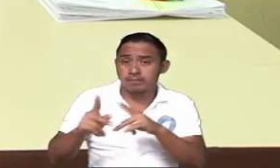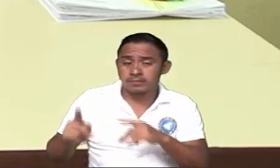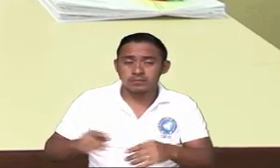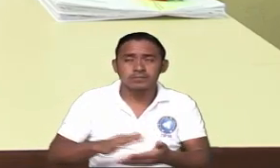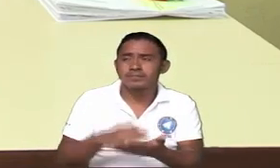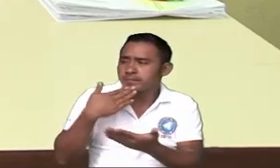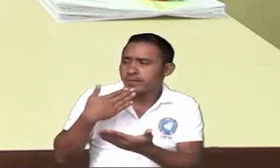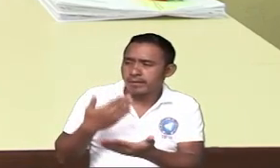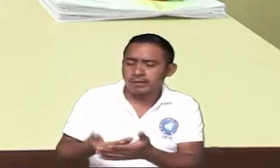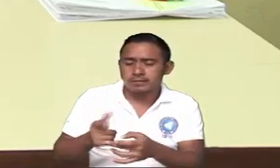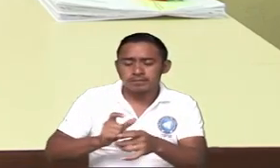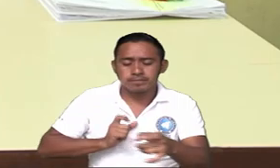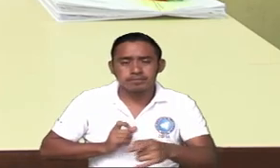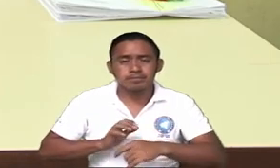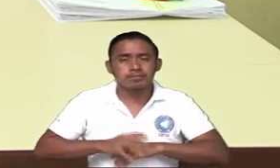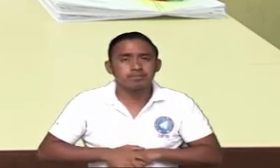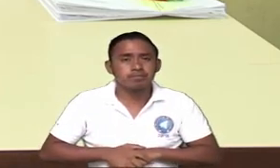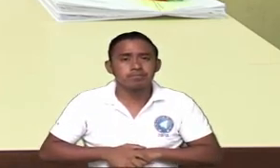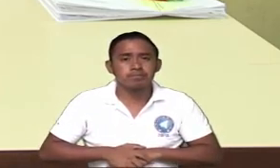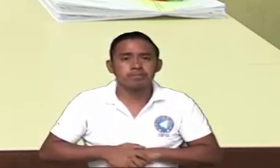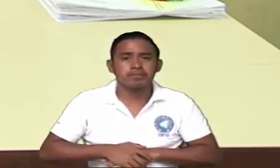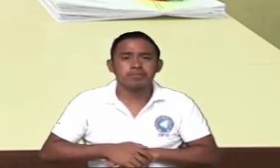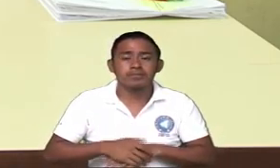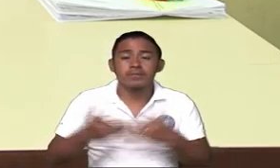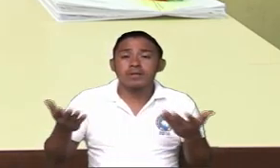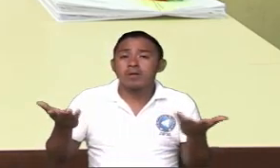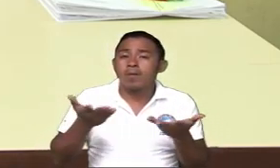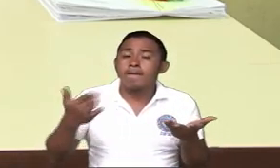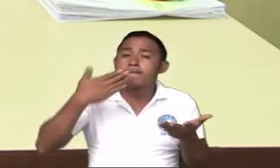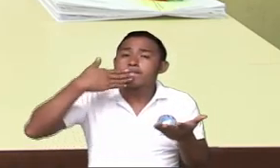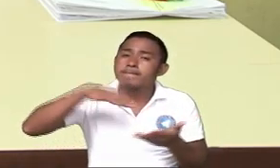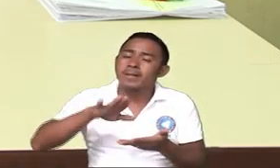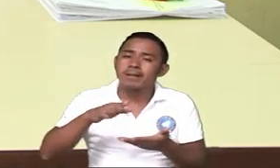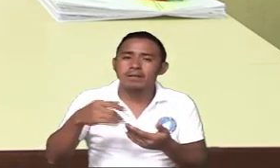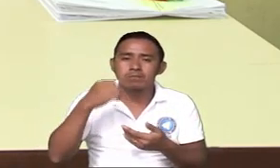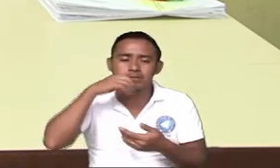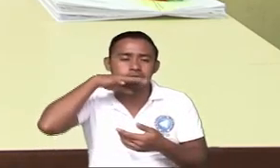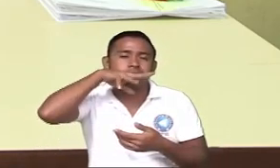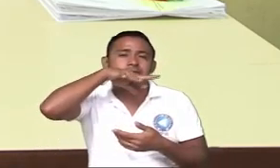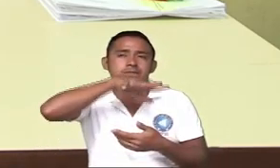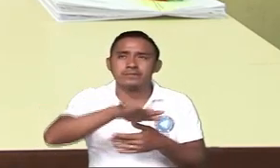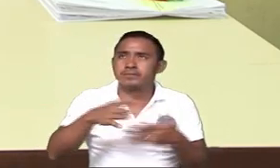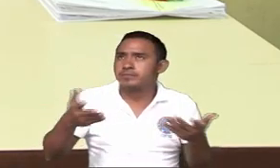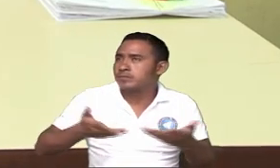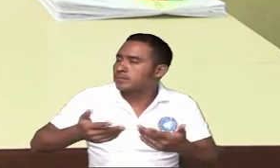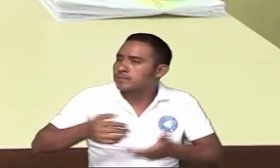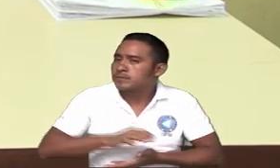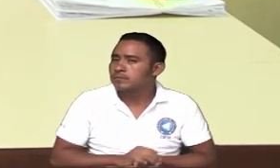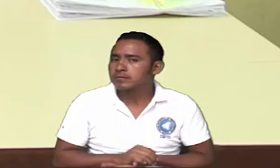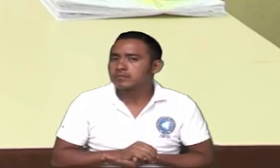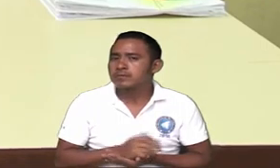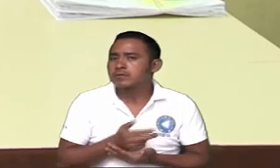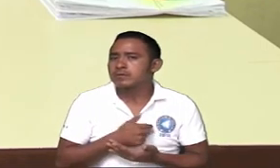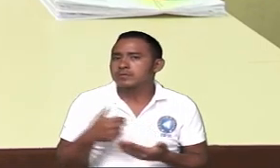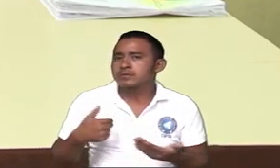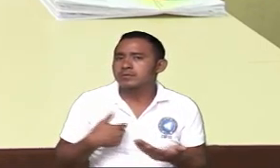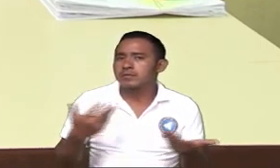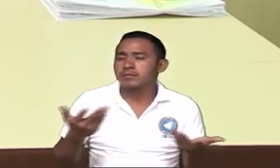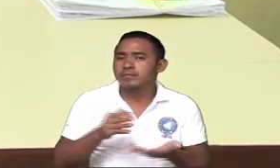gracias por la invitación. El tema de mal aliento, yo creo que no tiene, no sé, pues, tal vez estoy hablando de